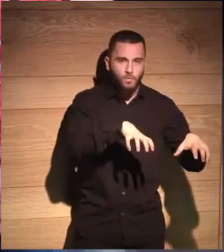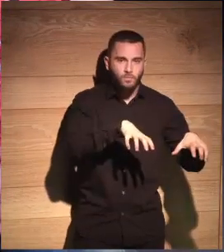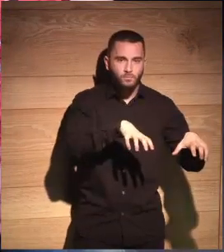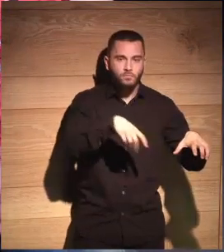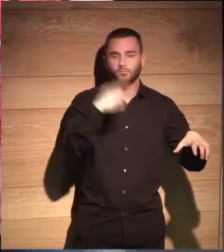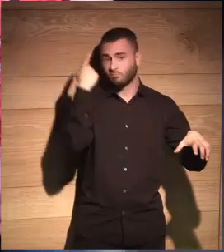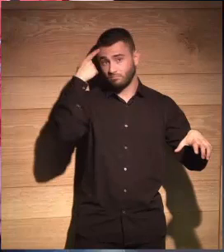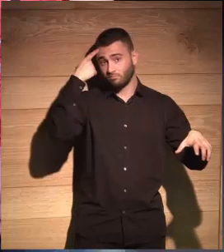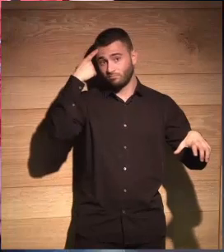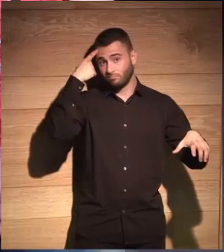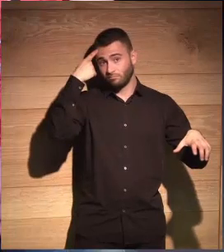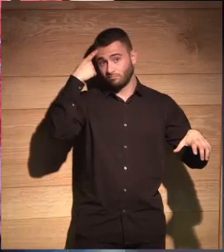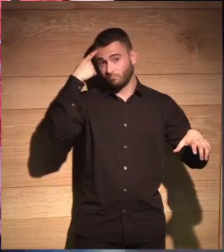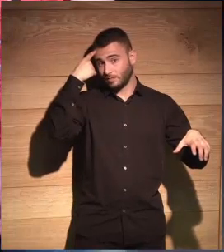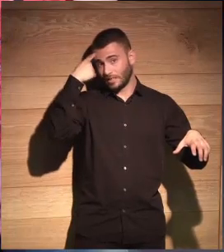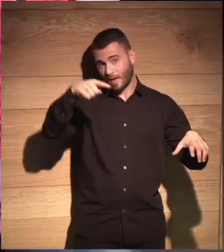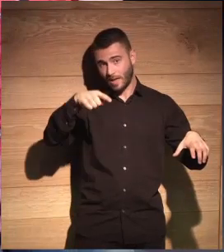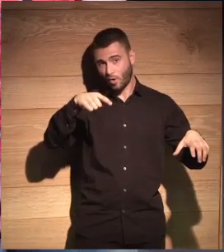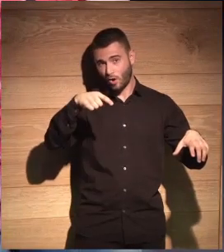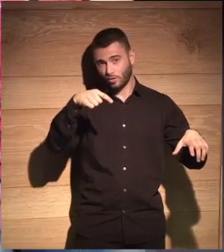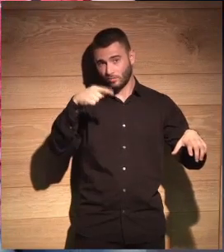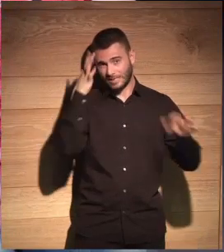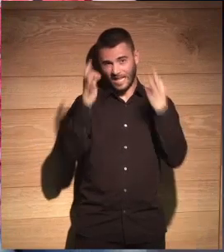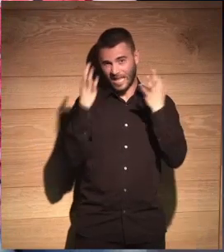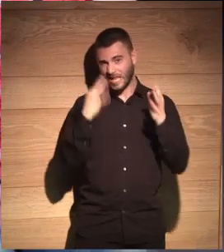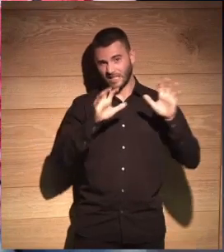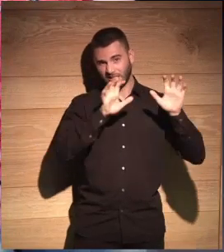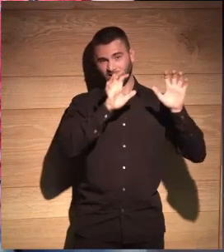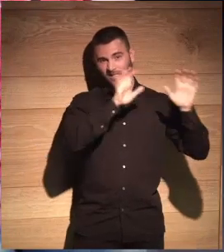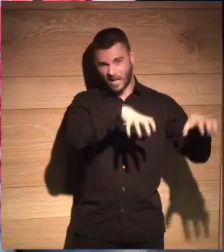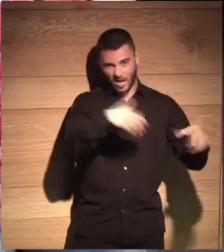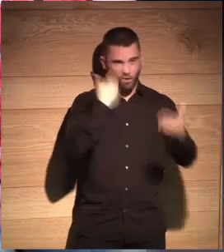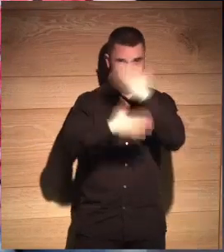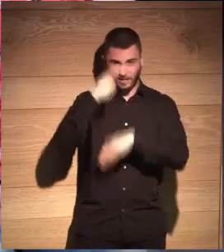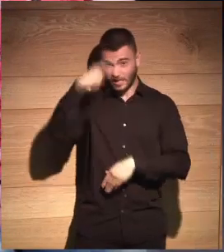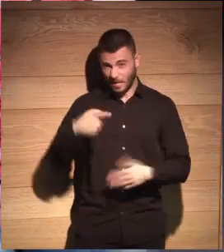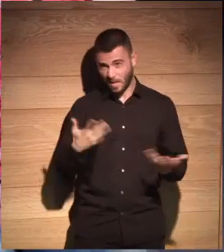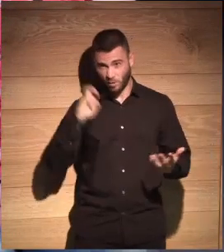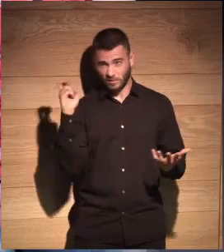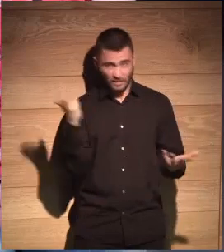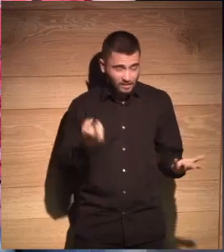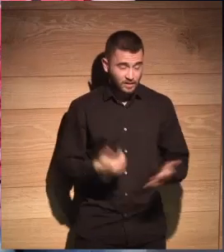todas las acepciones que tienen heráldicas, etcétera, etcétera.